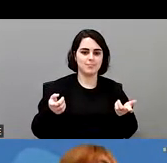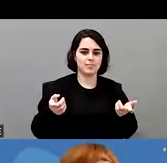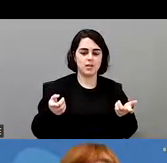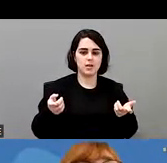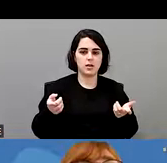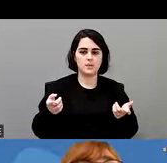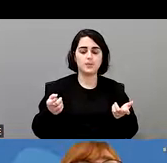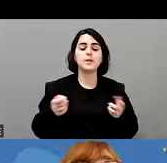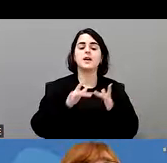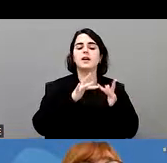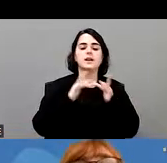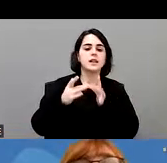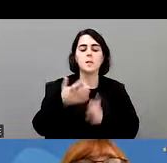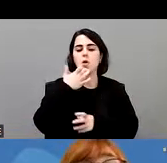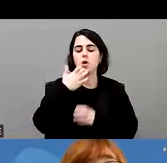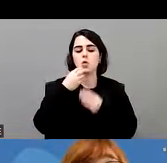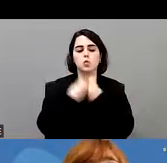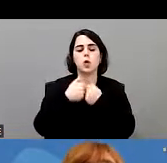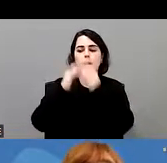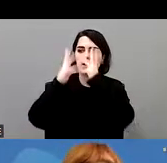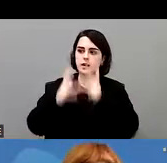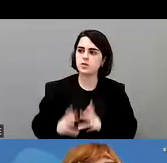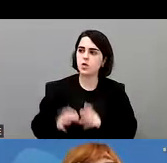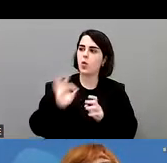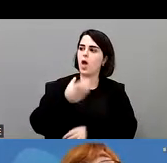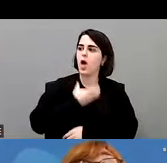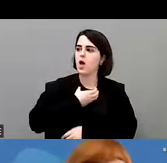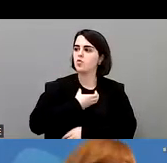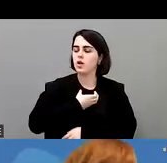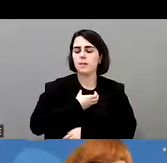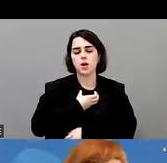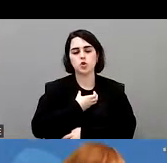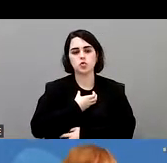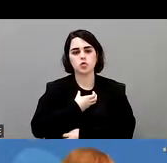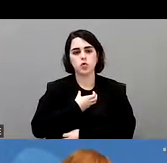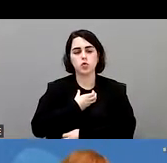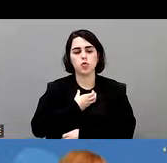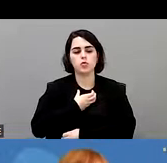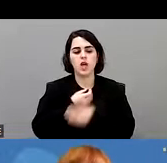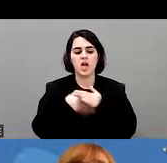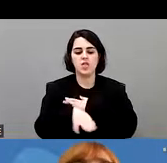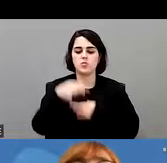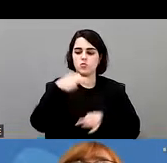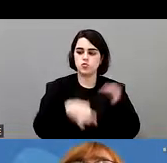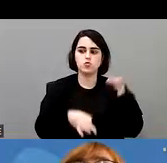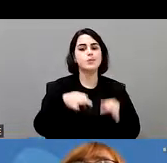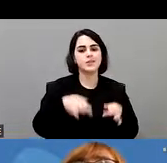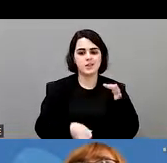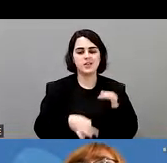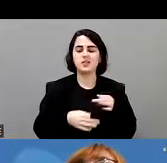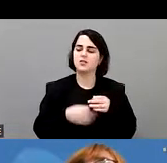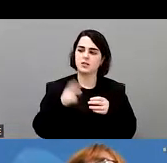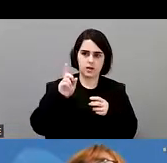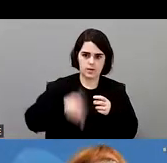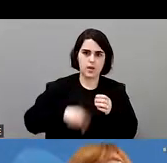la relación, por ejemplo, con la administración, con un ayuntamiento, el tema del acceso a justicia, que haré cierta referencia a